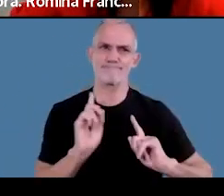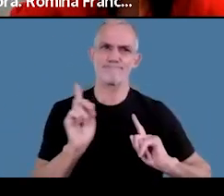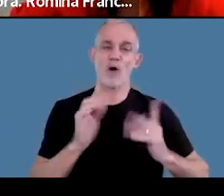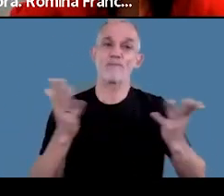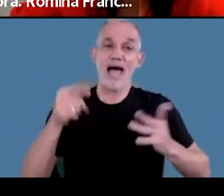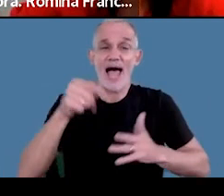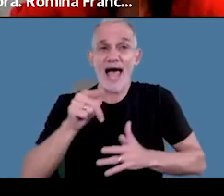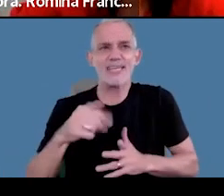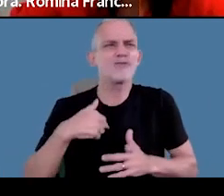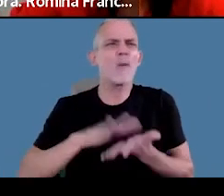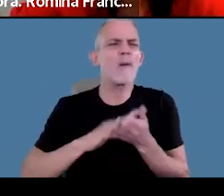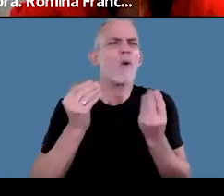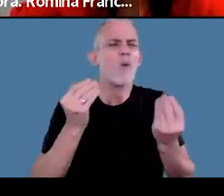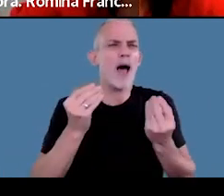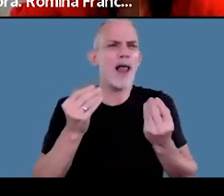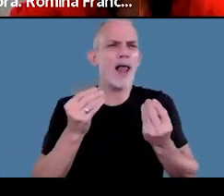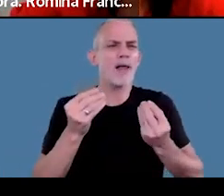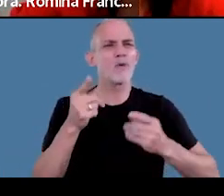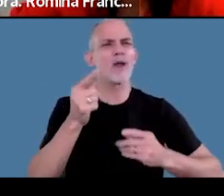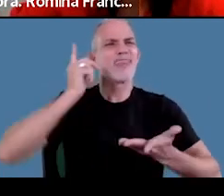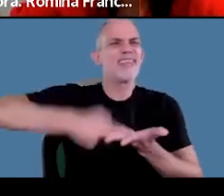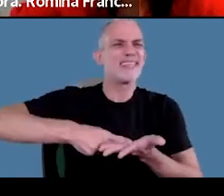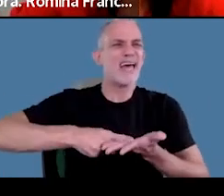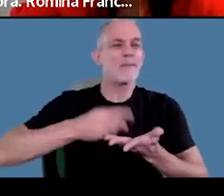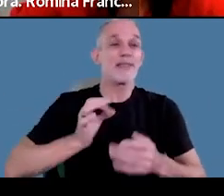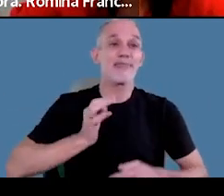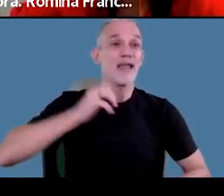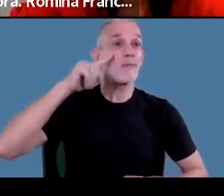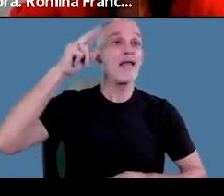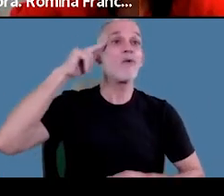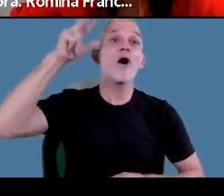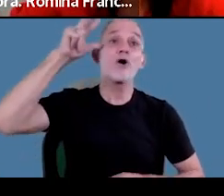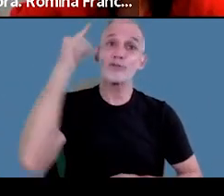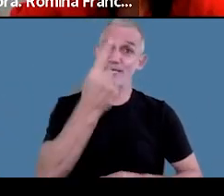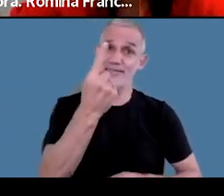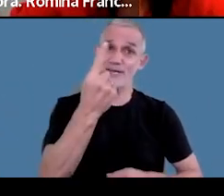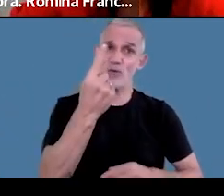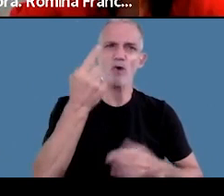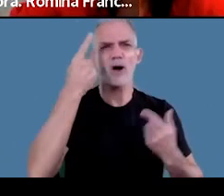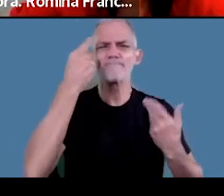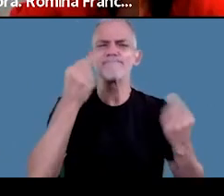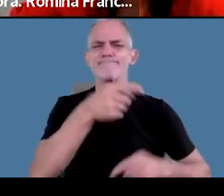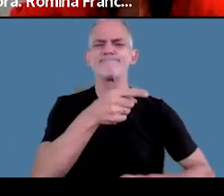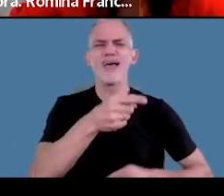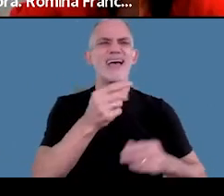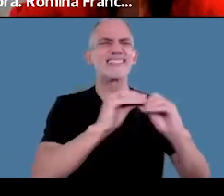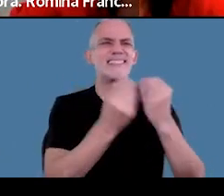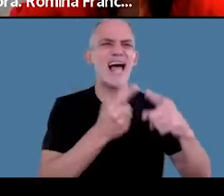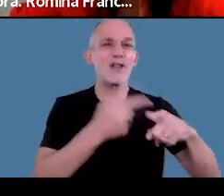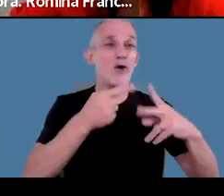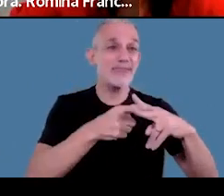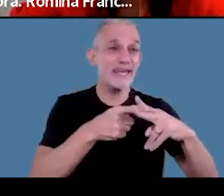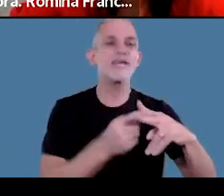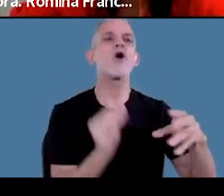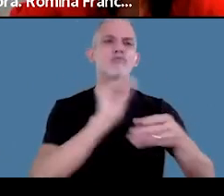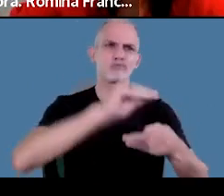me baso básicamente en un dictamen también del año 81, que consideraba al saldo técnico como computable